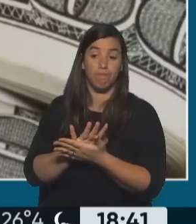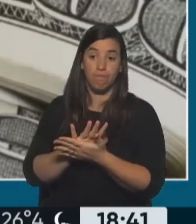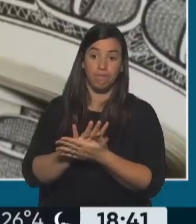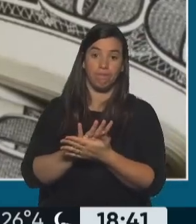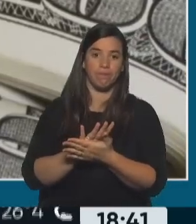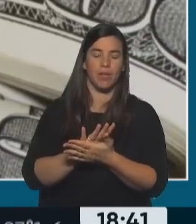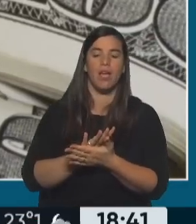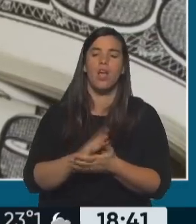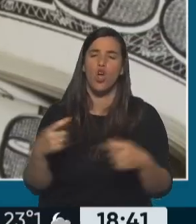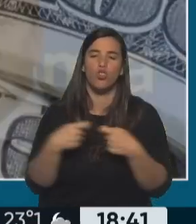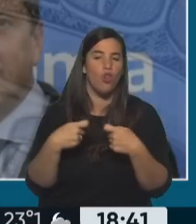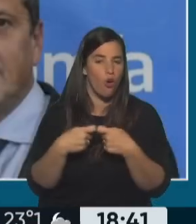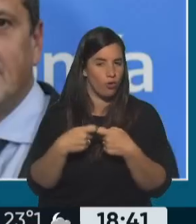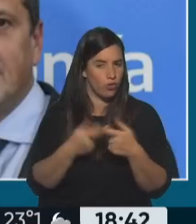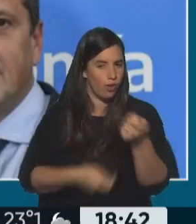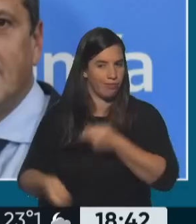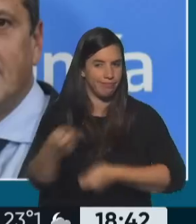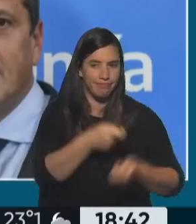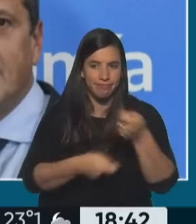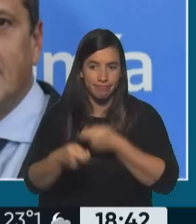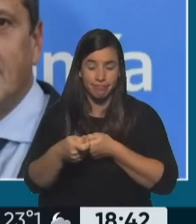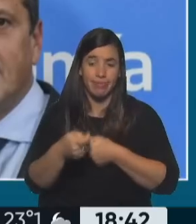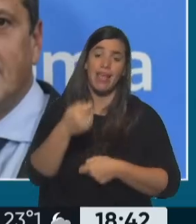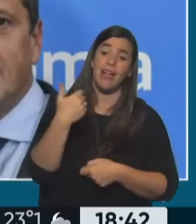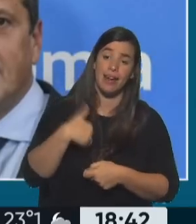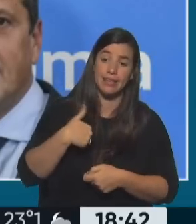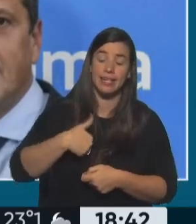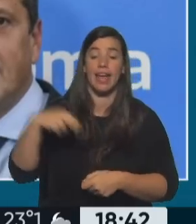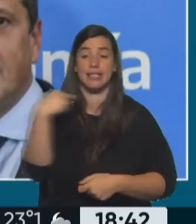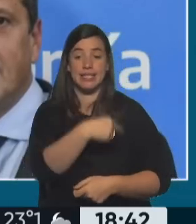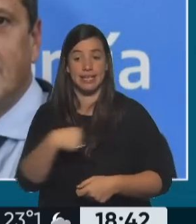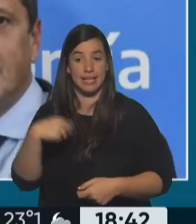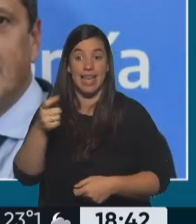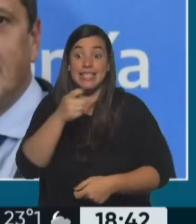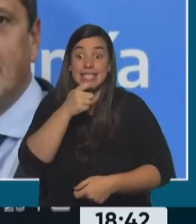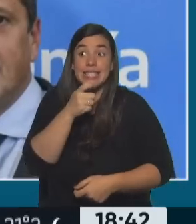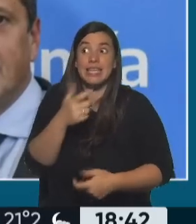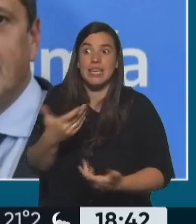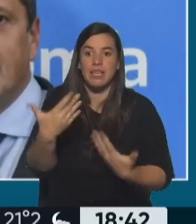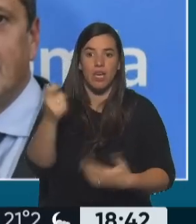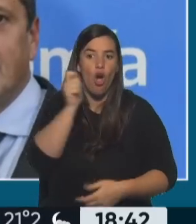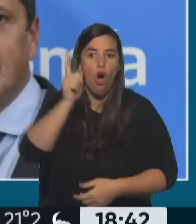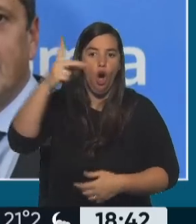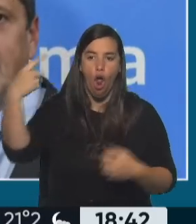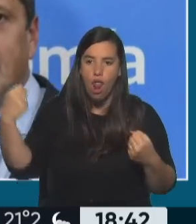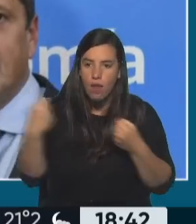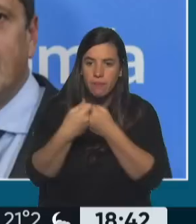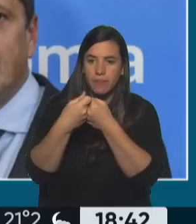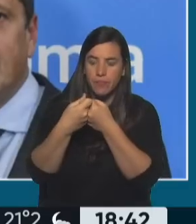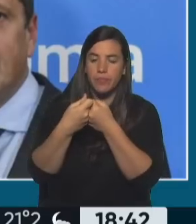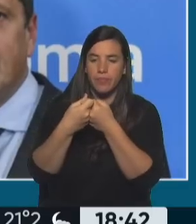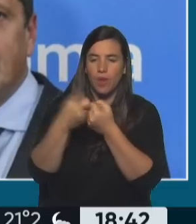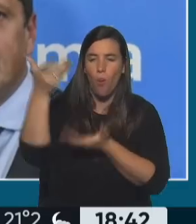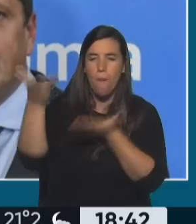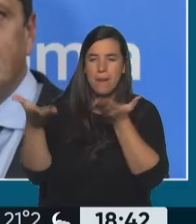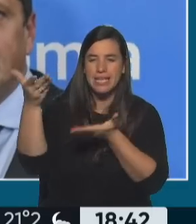son Brasil y China. Si vos consiguieras acuerdos financieros y comerciales que permitan compensar exportaciones e